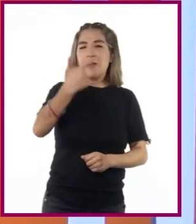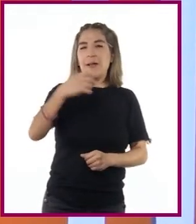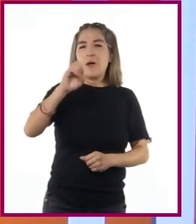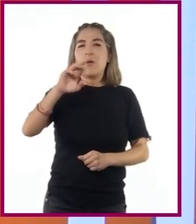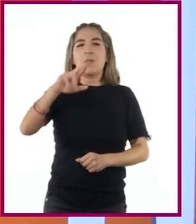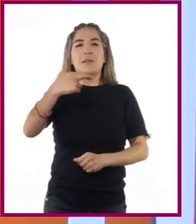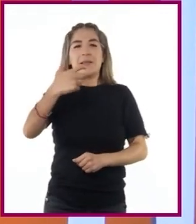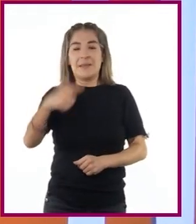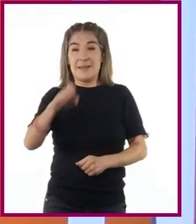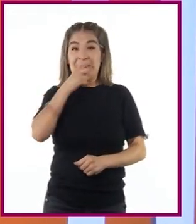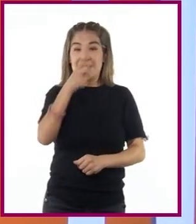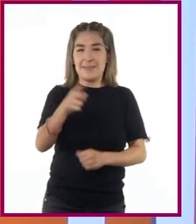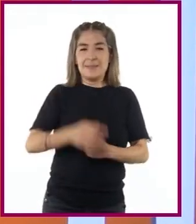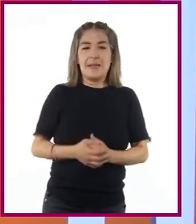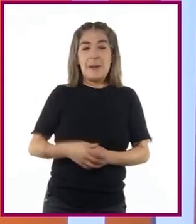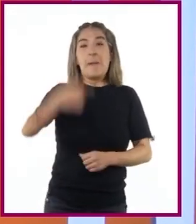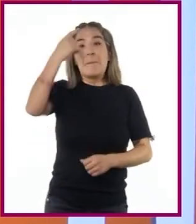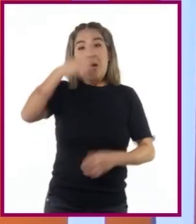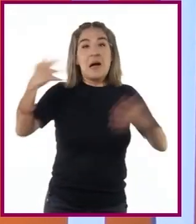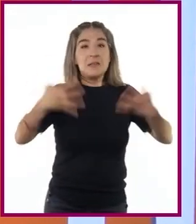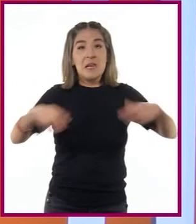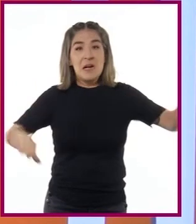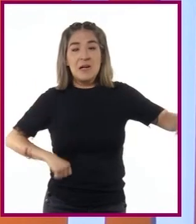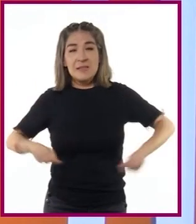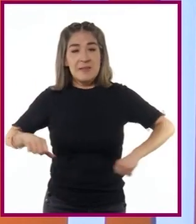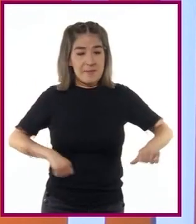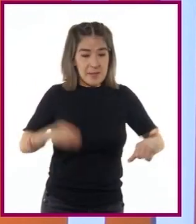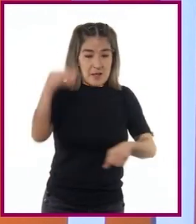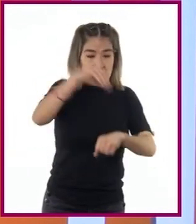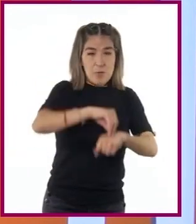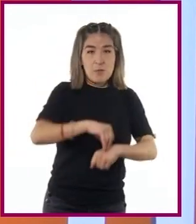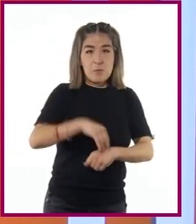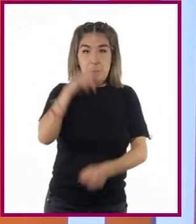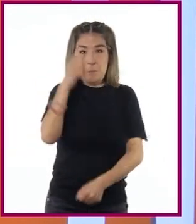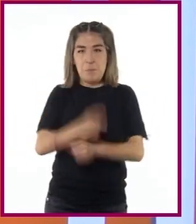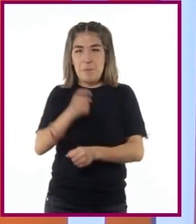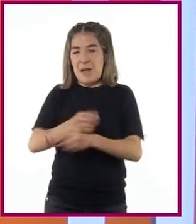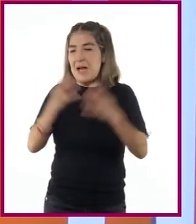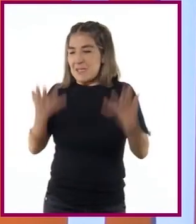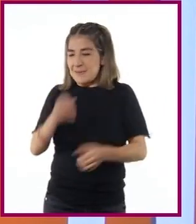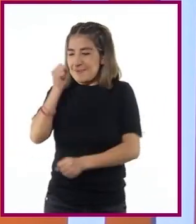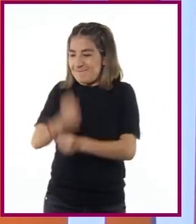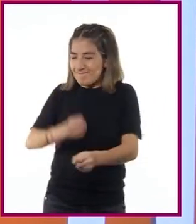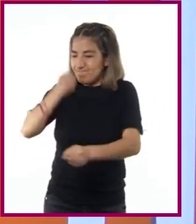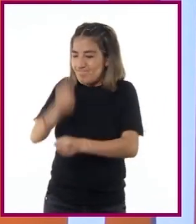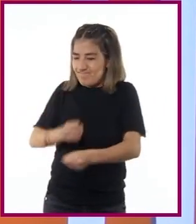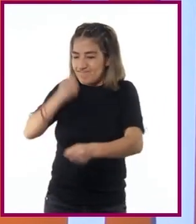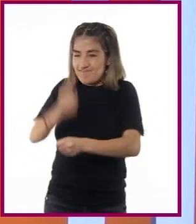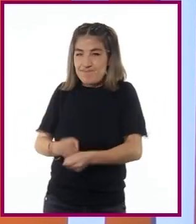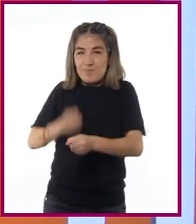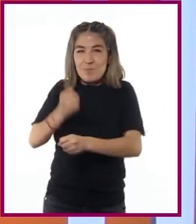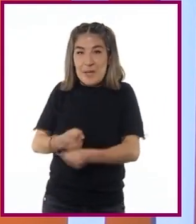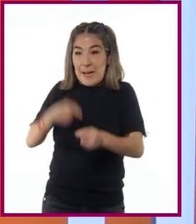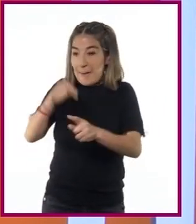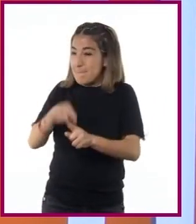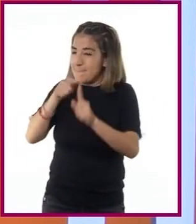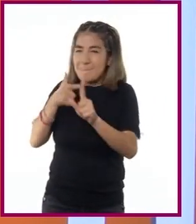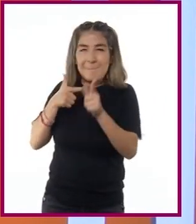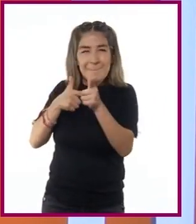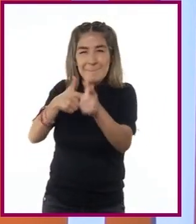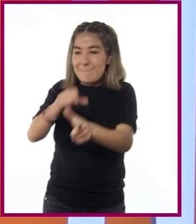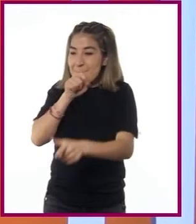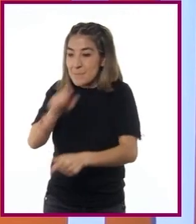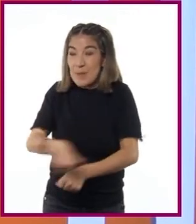para resolver un ejercicio, uno aplica un procedimiento rutinario que lo lleva a la respuesta.